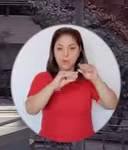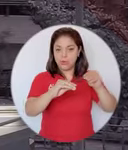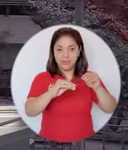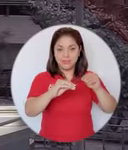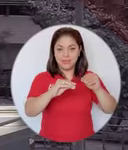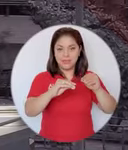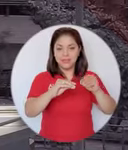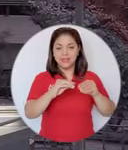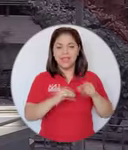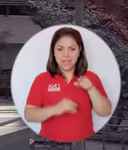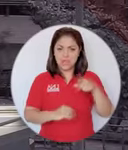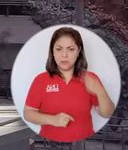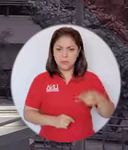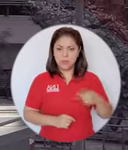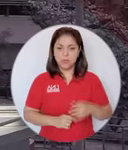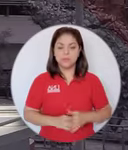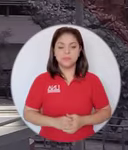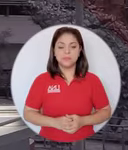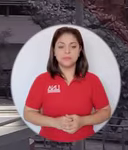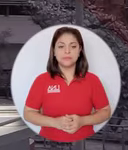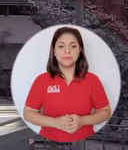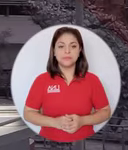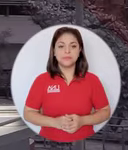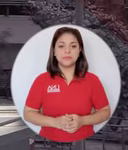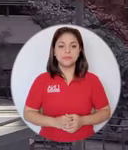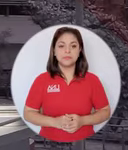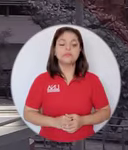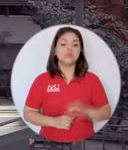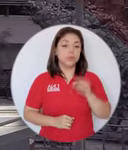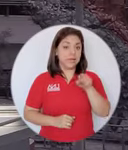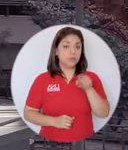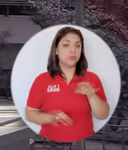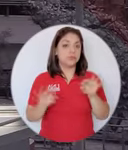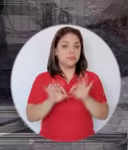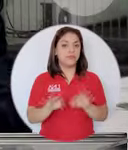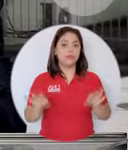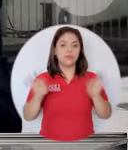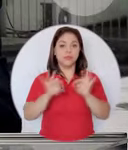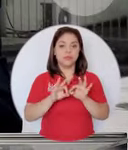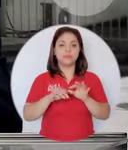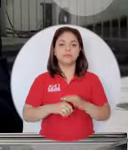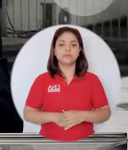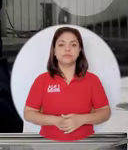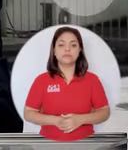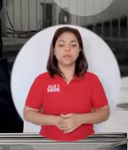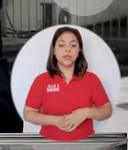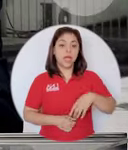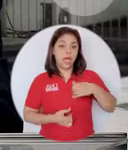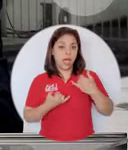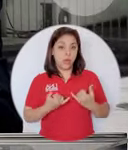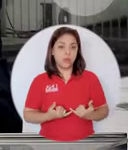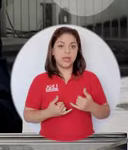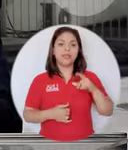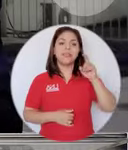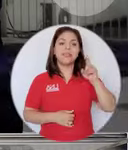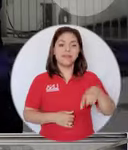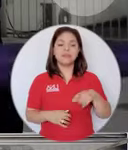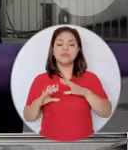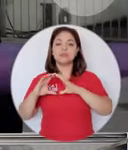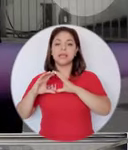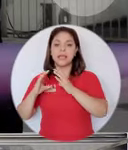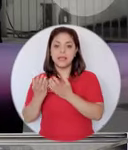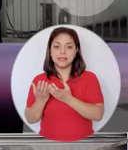un reporte oficial. ¿Qué riesgo tiene esto? Realmente es algo importante, porque tenemos que hoy en